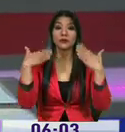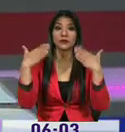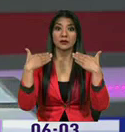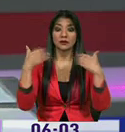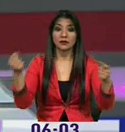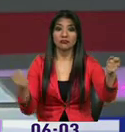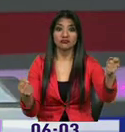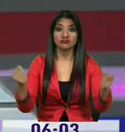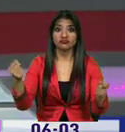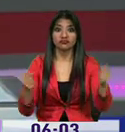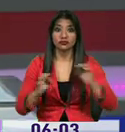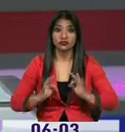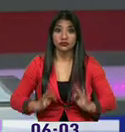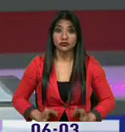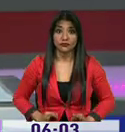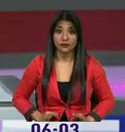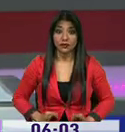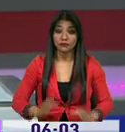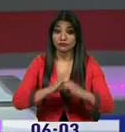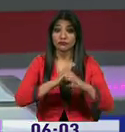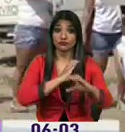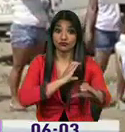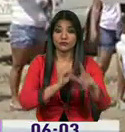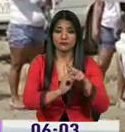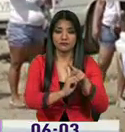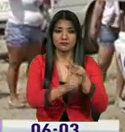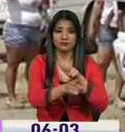del bus se dio a la fuga. Le contamos.